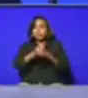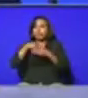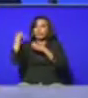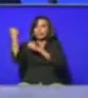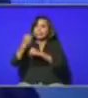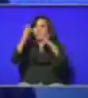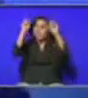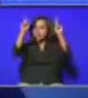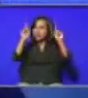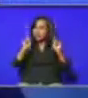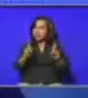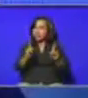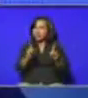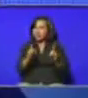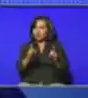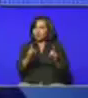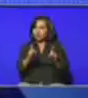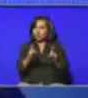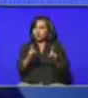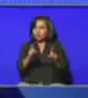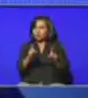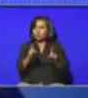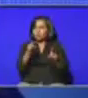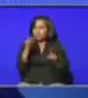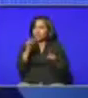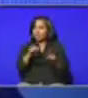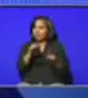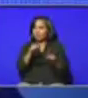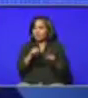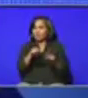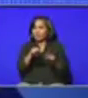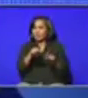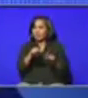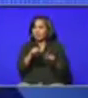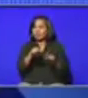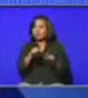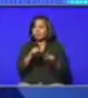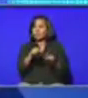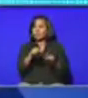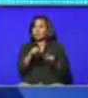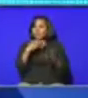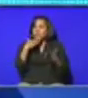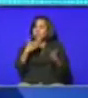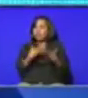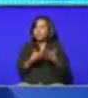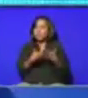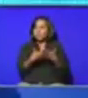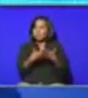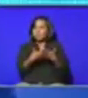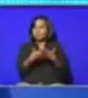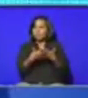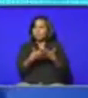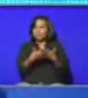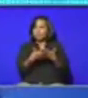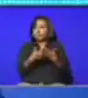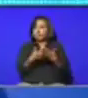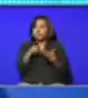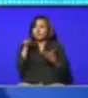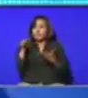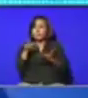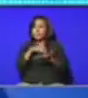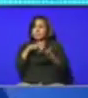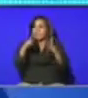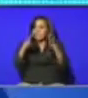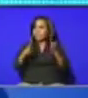explico. Este nivel del ICSE es un nivel de posmedia, y es un nivel en donde el estudiante va a recibir